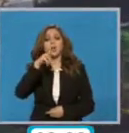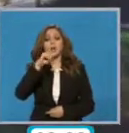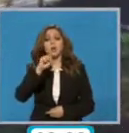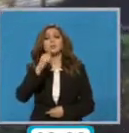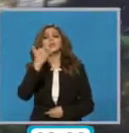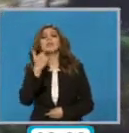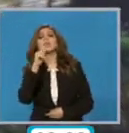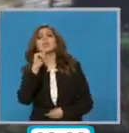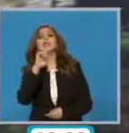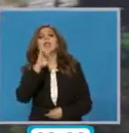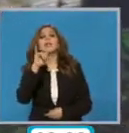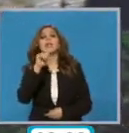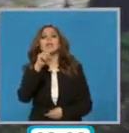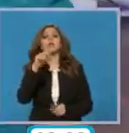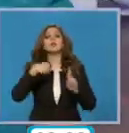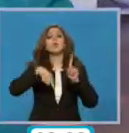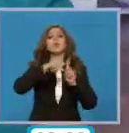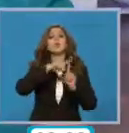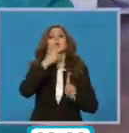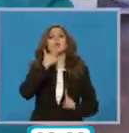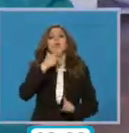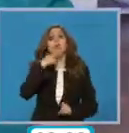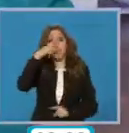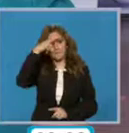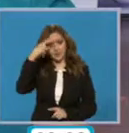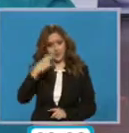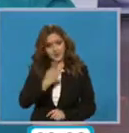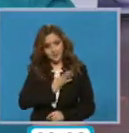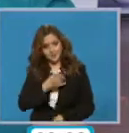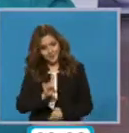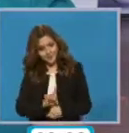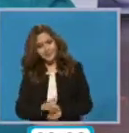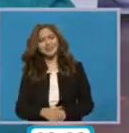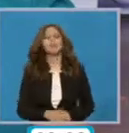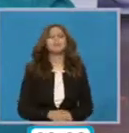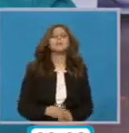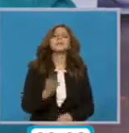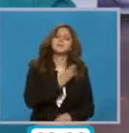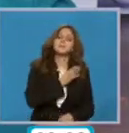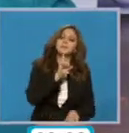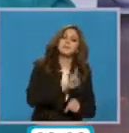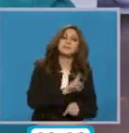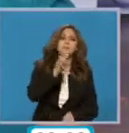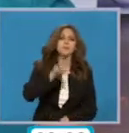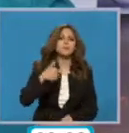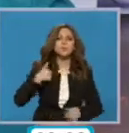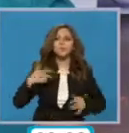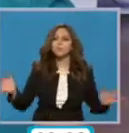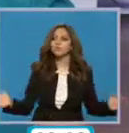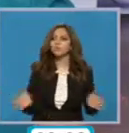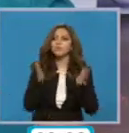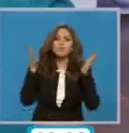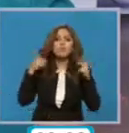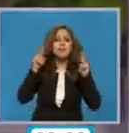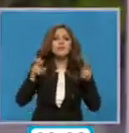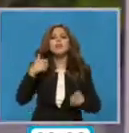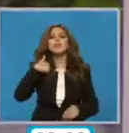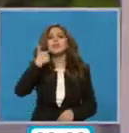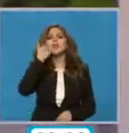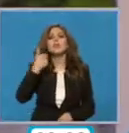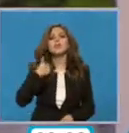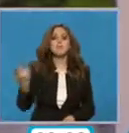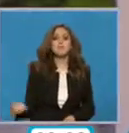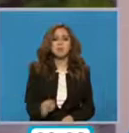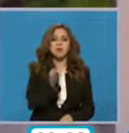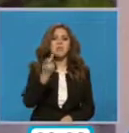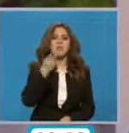Mexicana. Doctora, bienvenida. Gracias, buenos días. Gracias. Y bueno, yo me quedé impresionada con este tema y con esta pregunta quiero empezar. Yo no sabía,